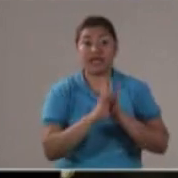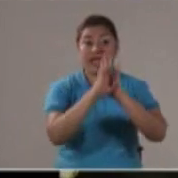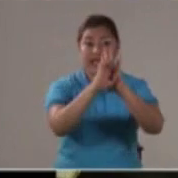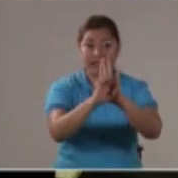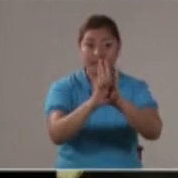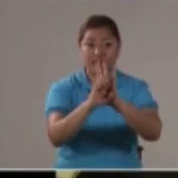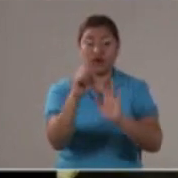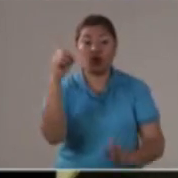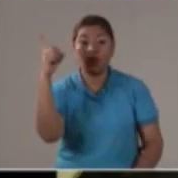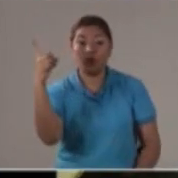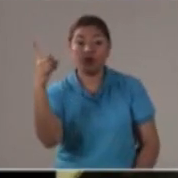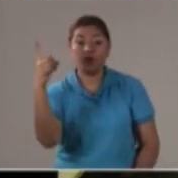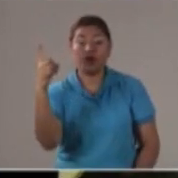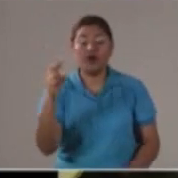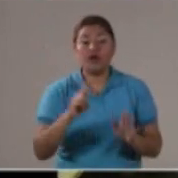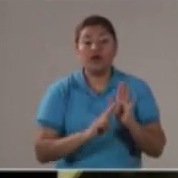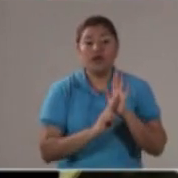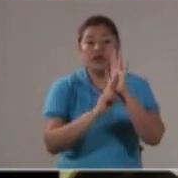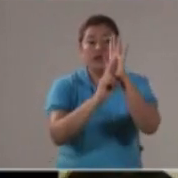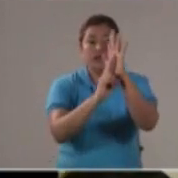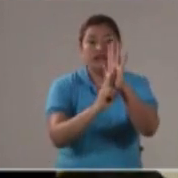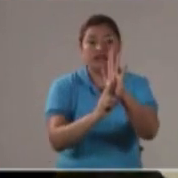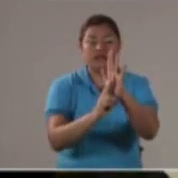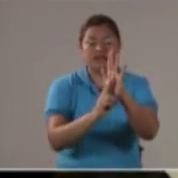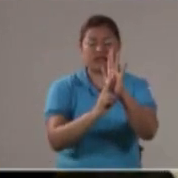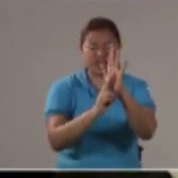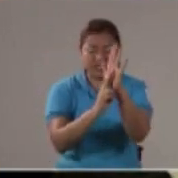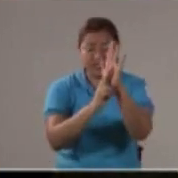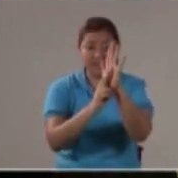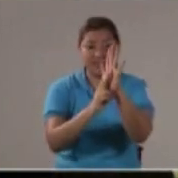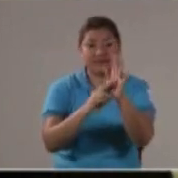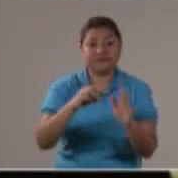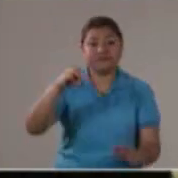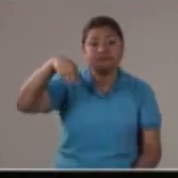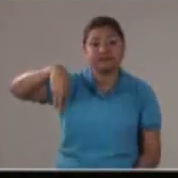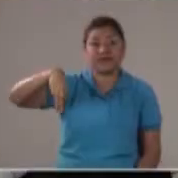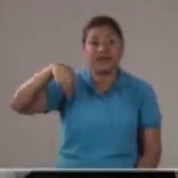Abraham, y yo voy a ser de Shute.